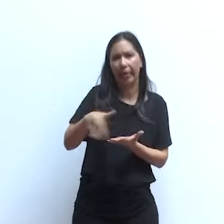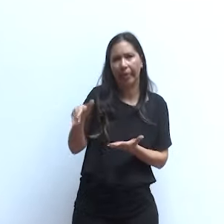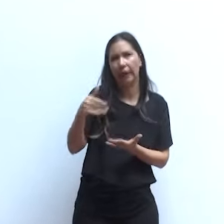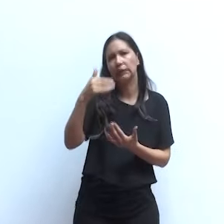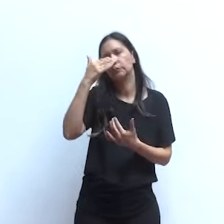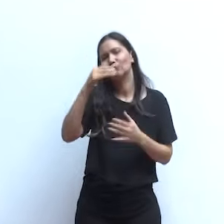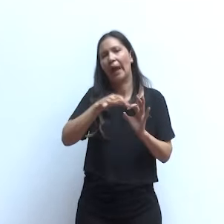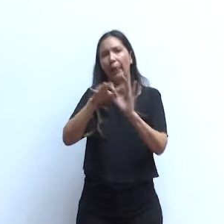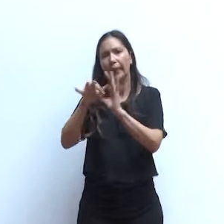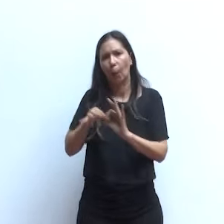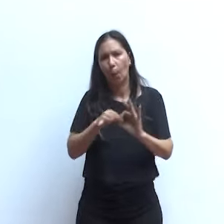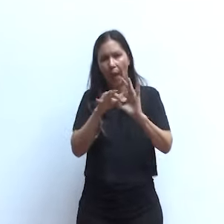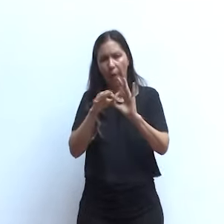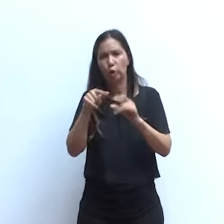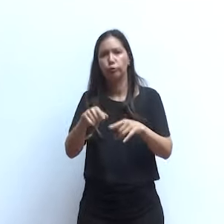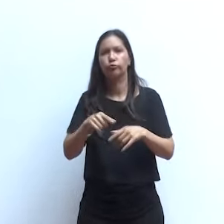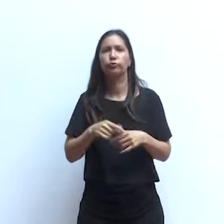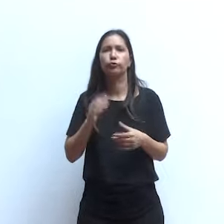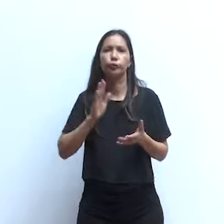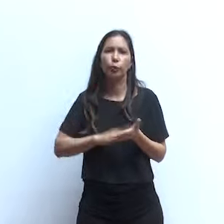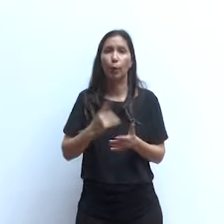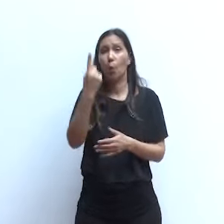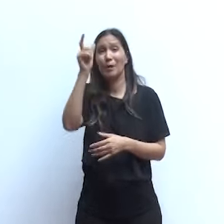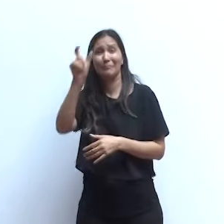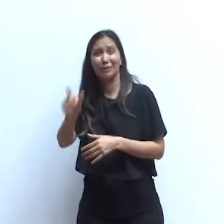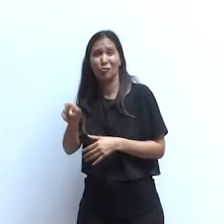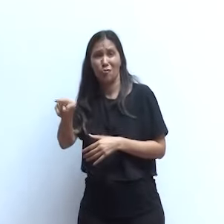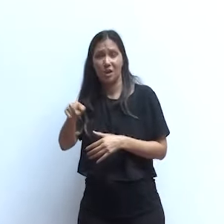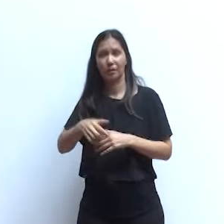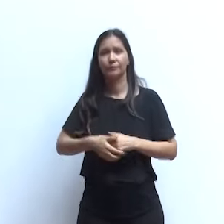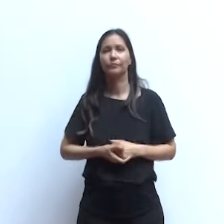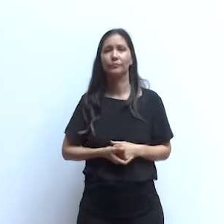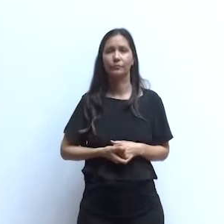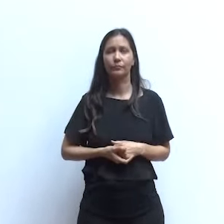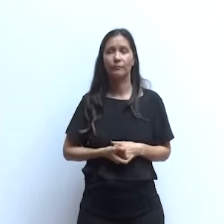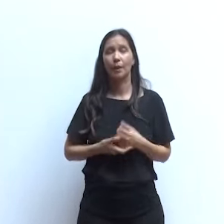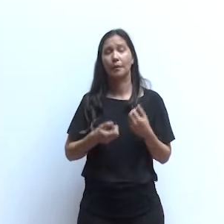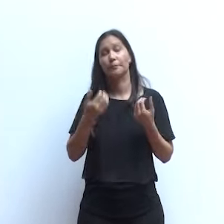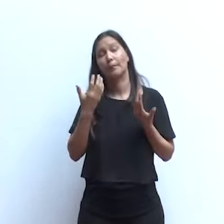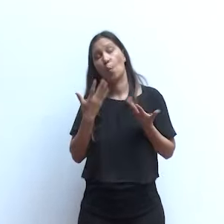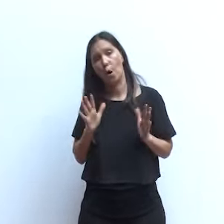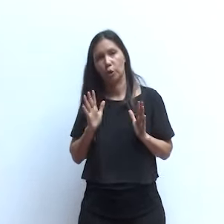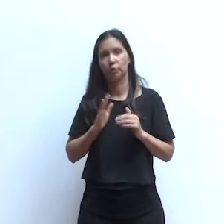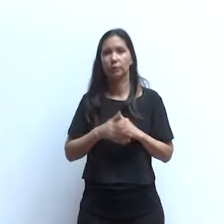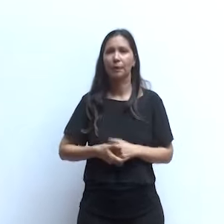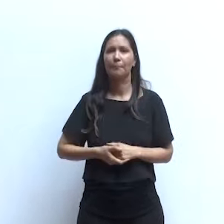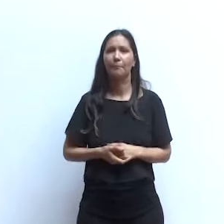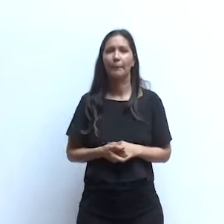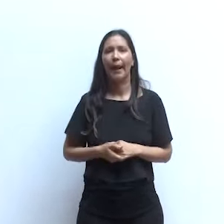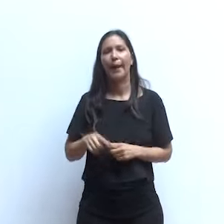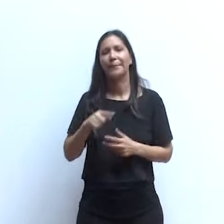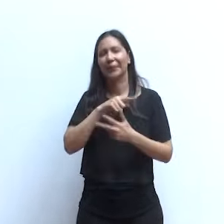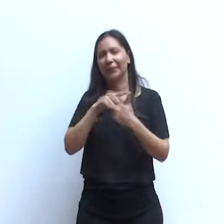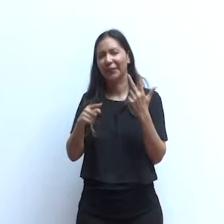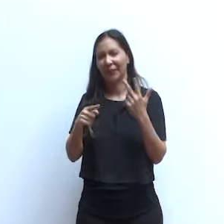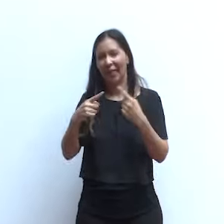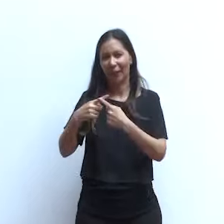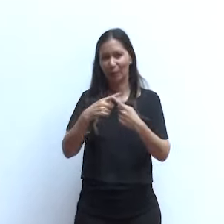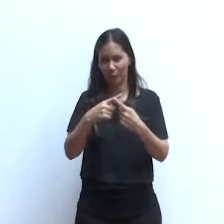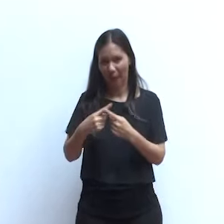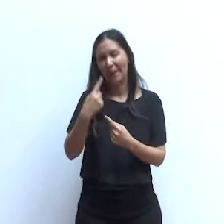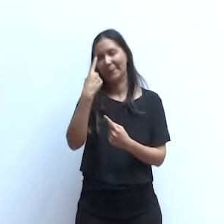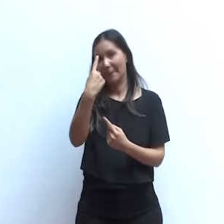supo ser articulado por por un candidato no pero bueno para no demorarme a ir a esas tres discusiones la primera cuestión que